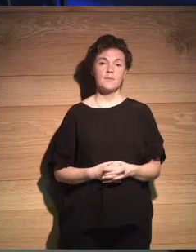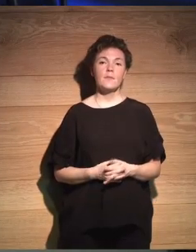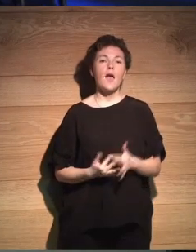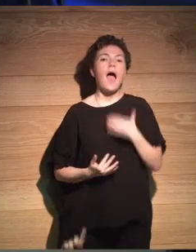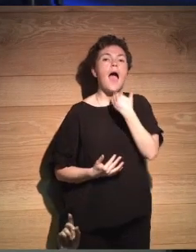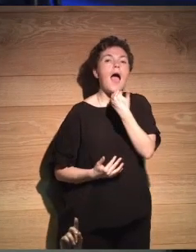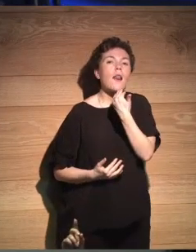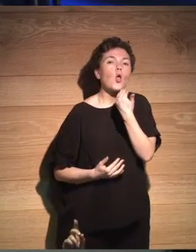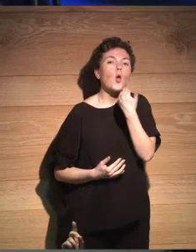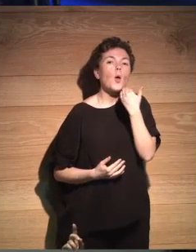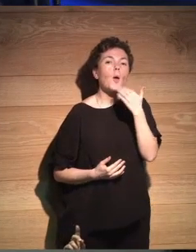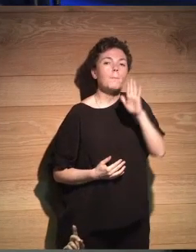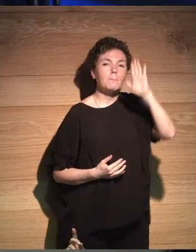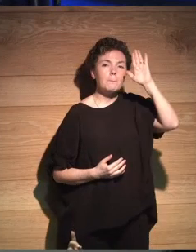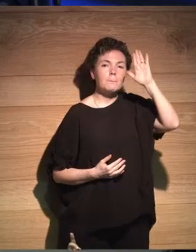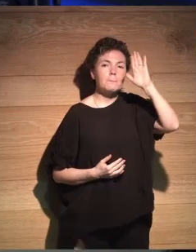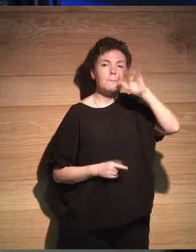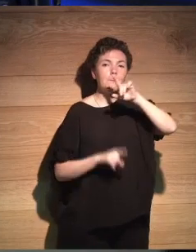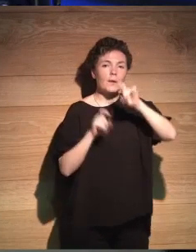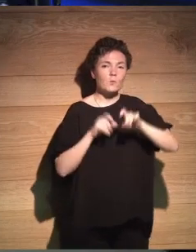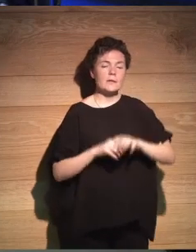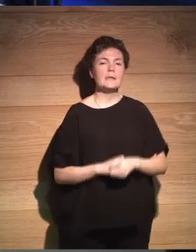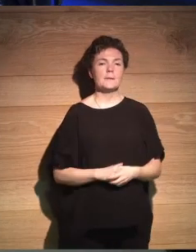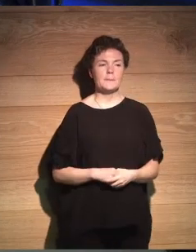¿Alguien desea hacer alguna intervención?